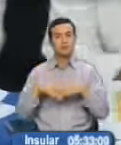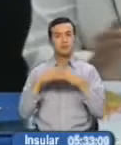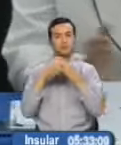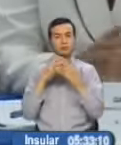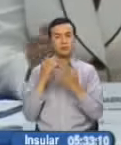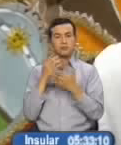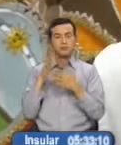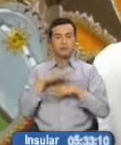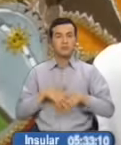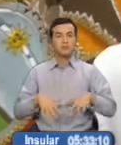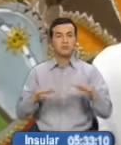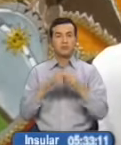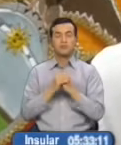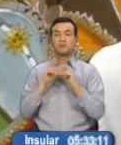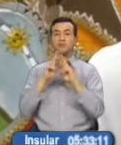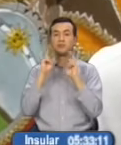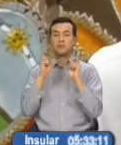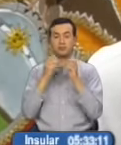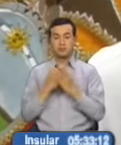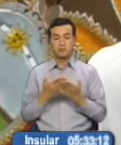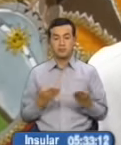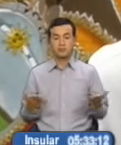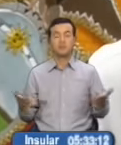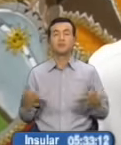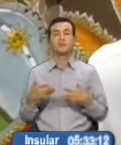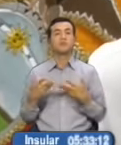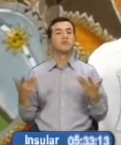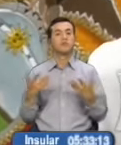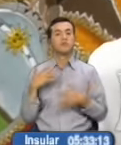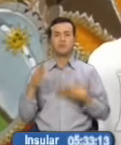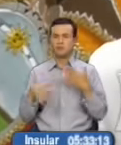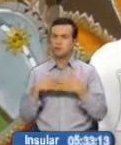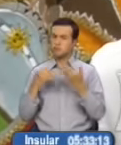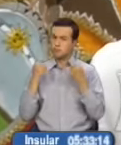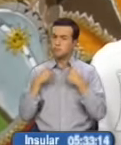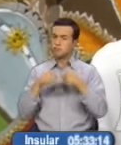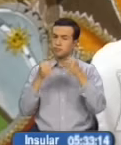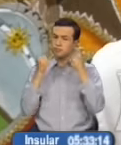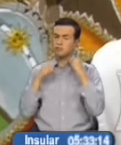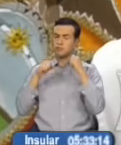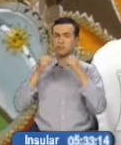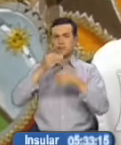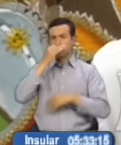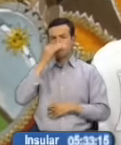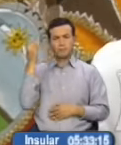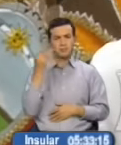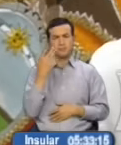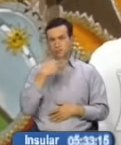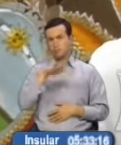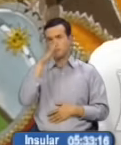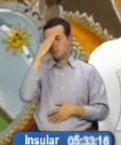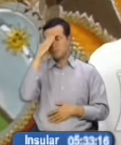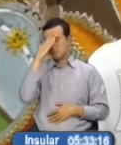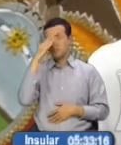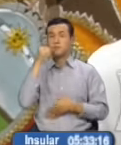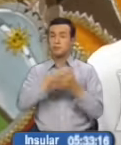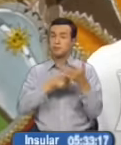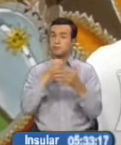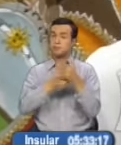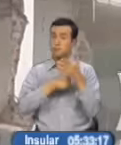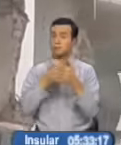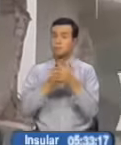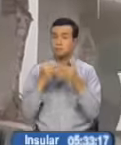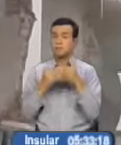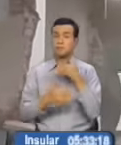zonas afectadas. En lo material, haremos todos los esfuerzos y estamos conscientes del desafío que esto